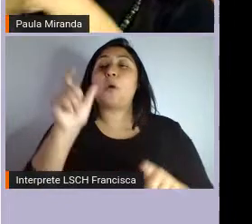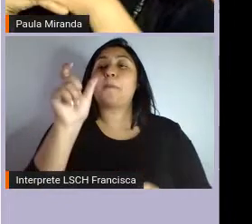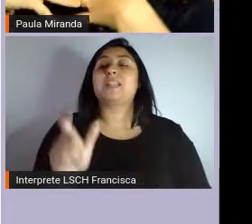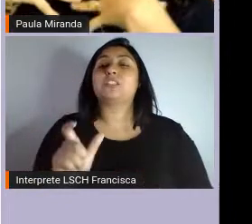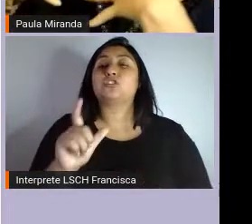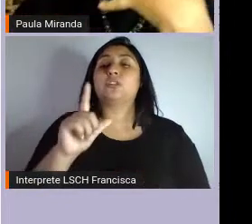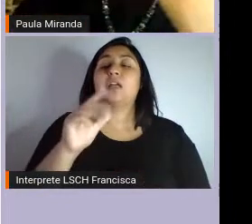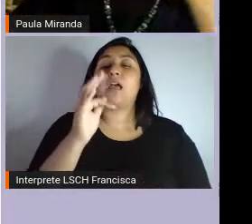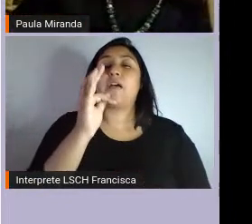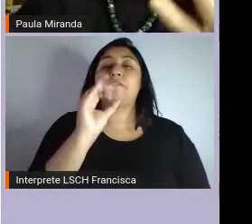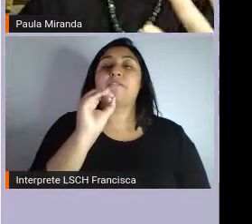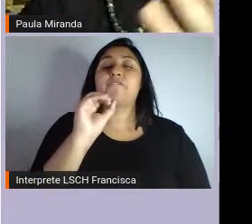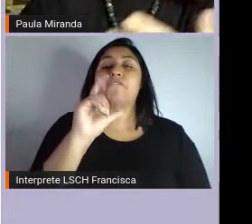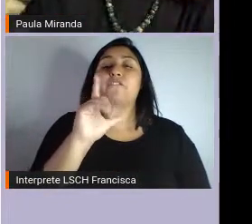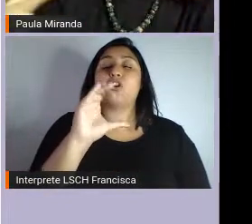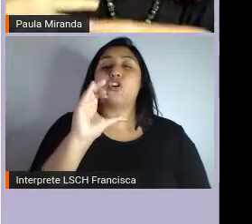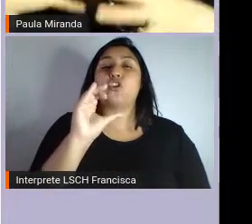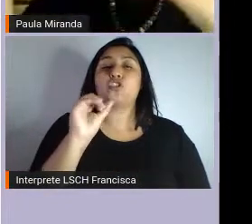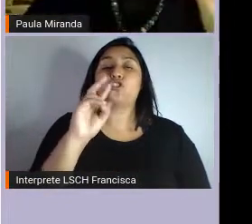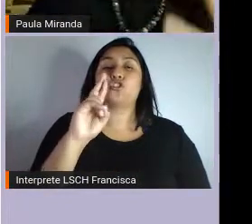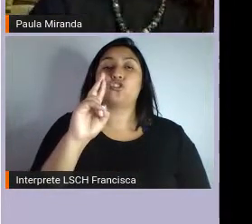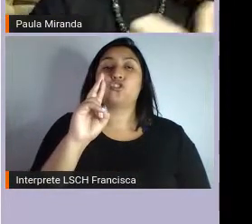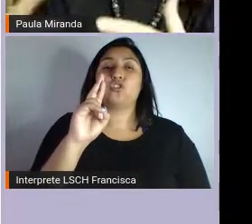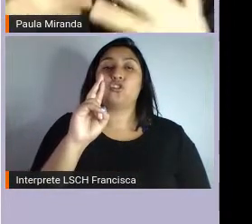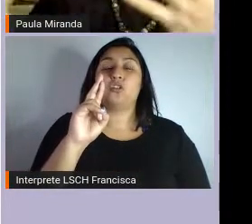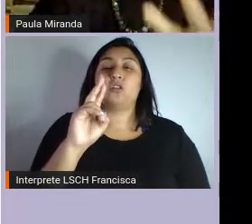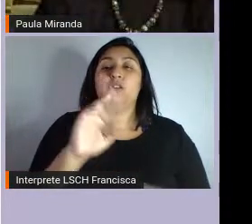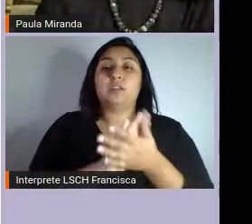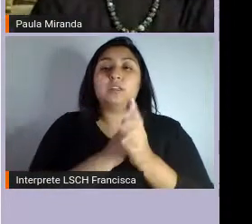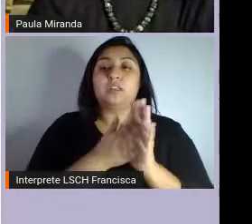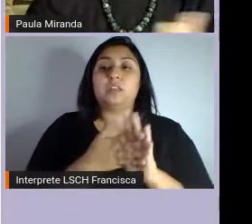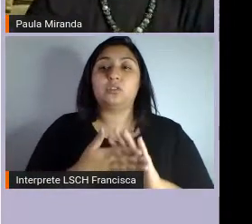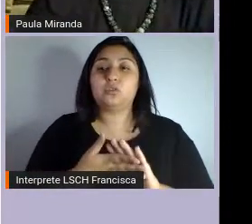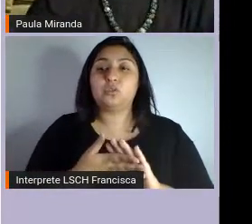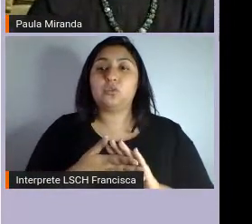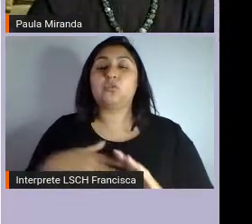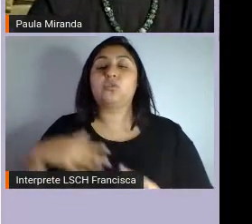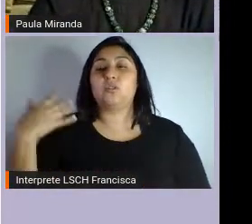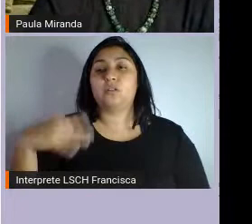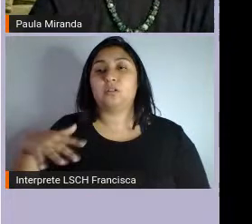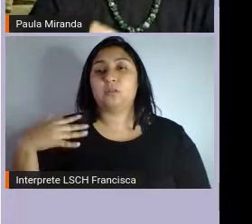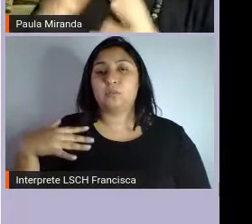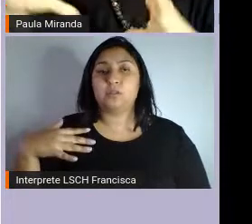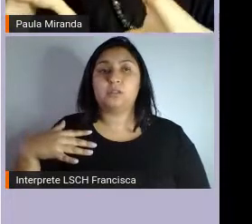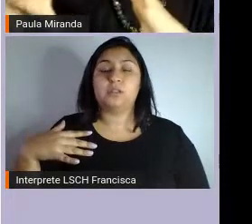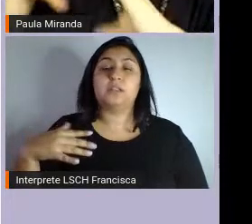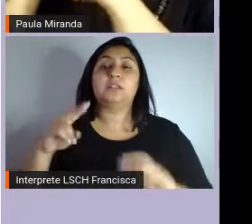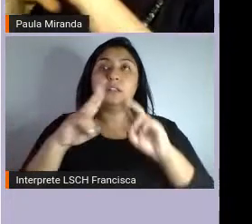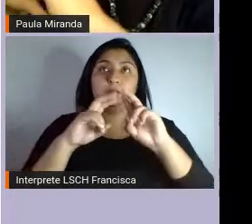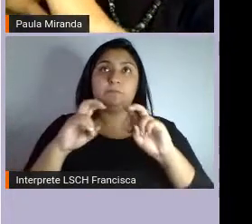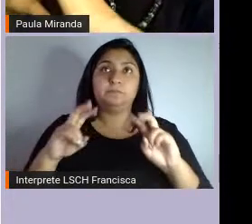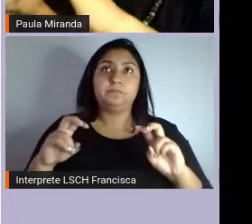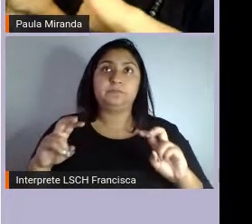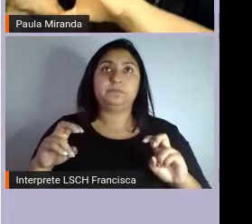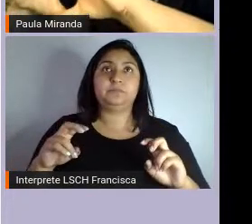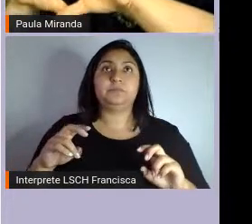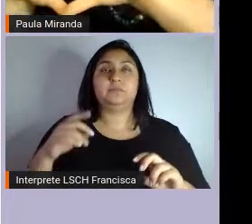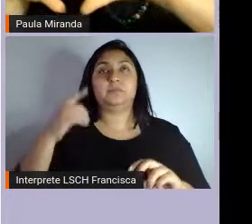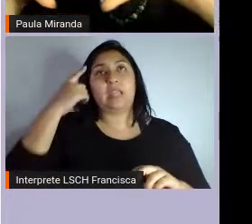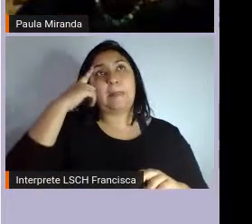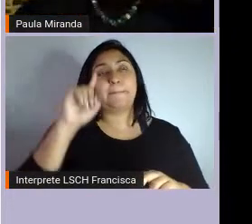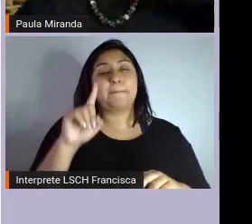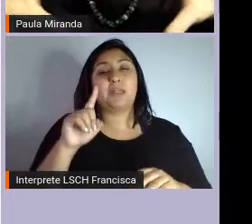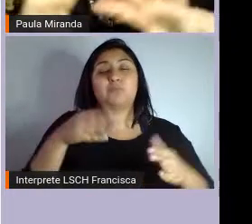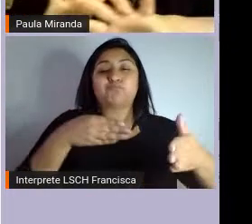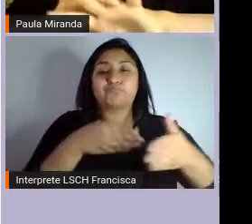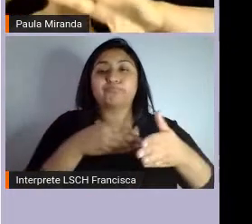queda, siendo todo lo potente que son los folcloristas y los folclorólogos, los investigadores, pero como que se restringía ese ámbito y no